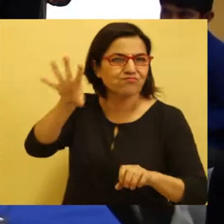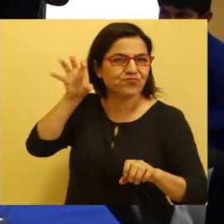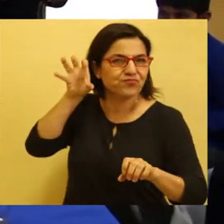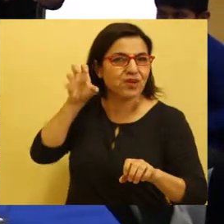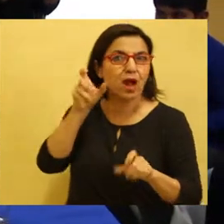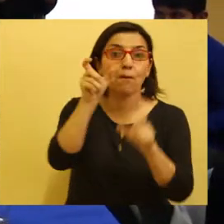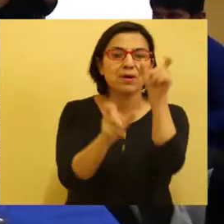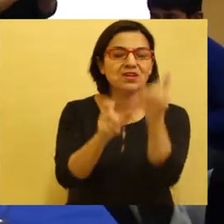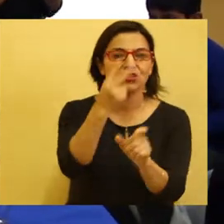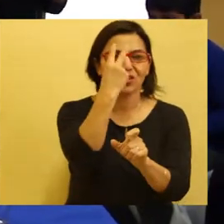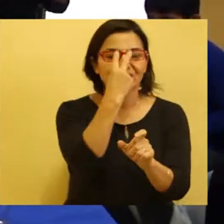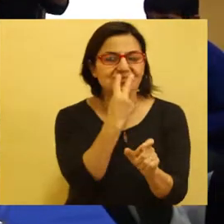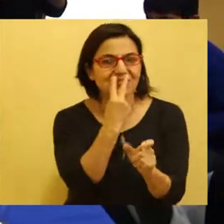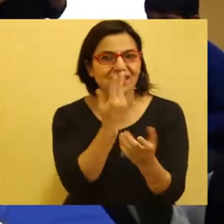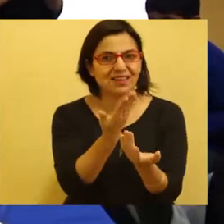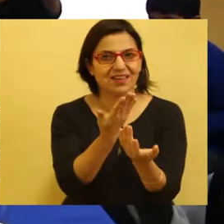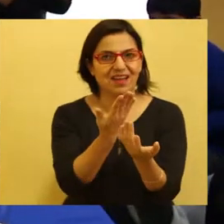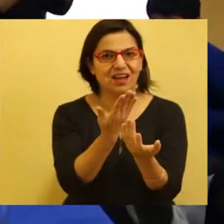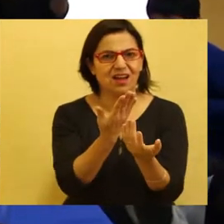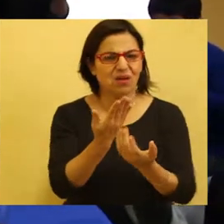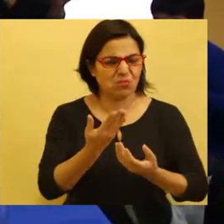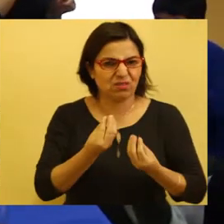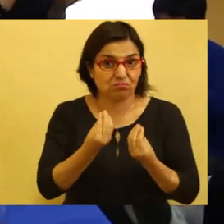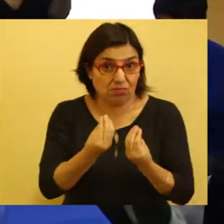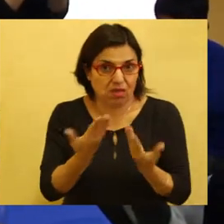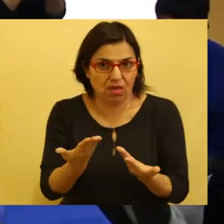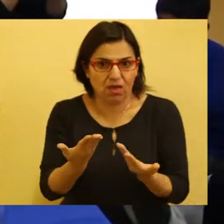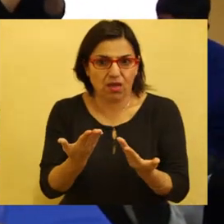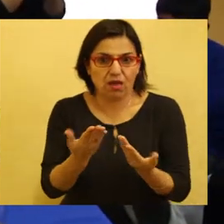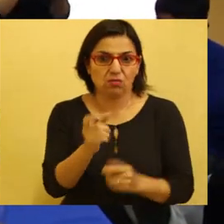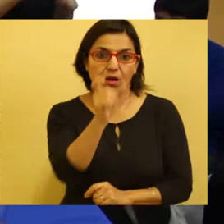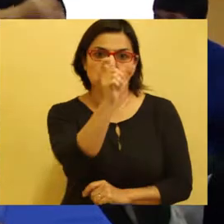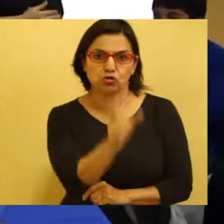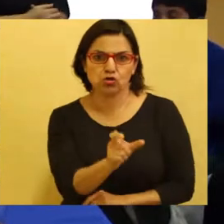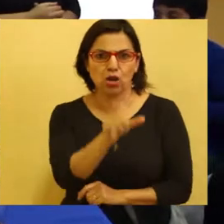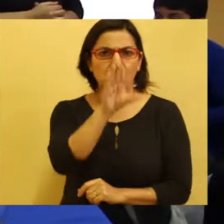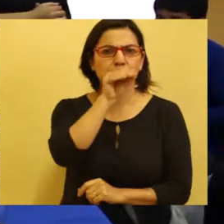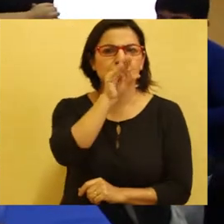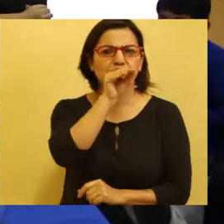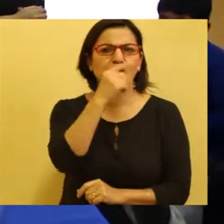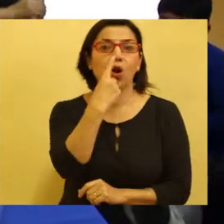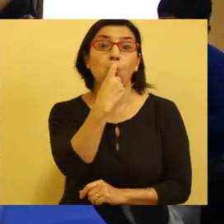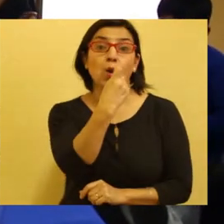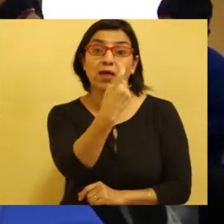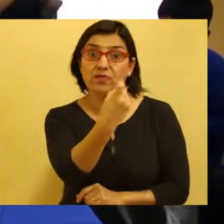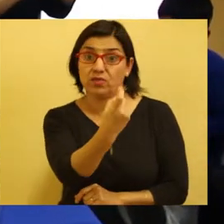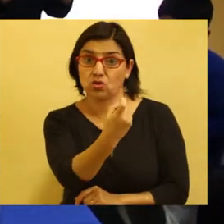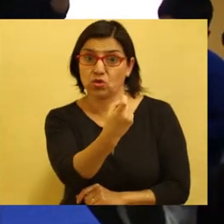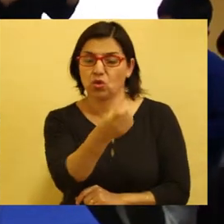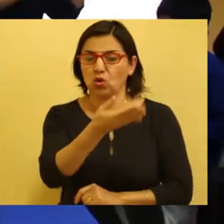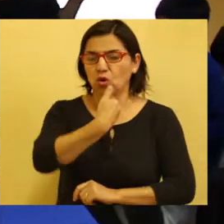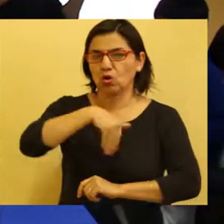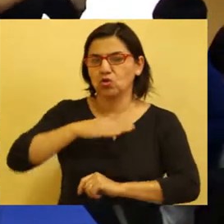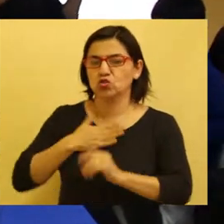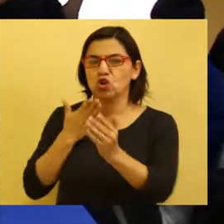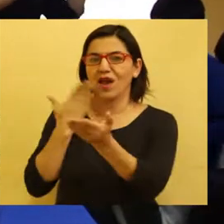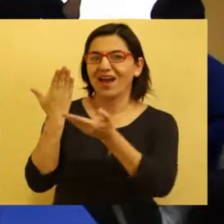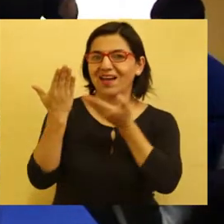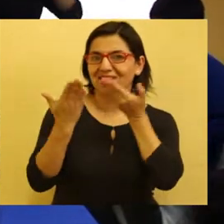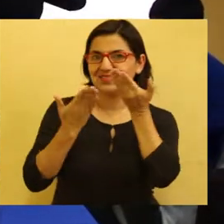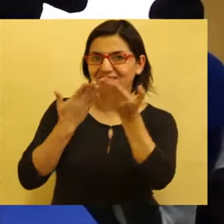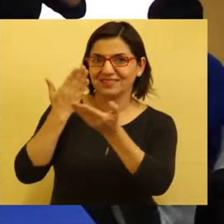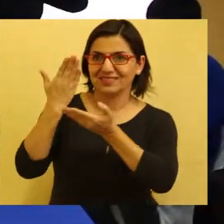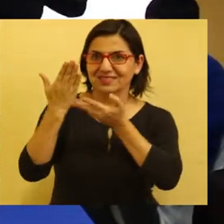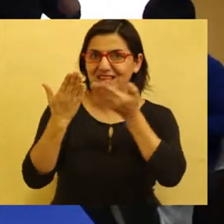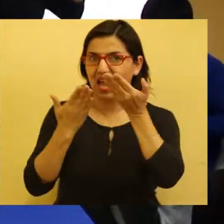percibida perfectamente por personas ciegas, porque ¿qué era lo que ocurría? Alguien hablaba contando el cuento, los